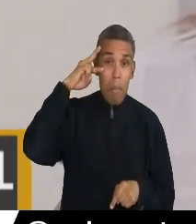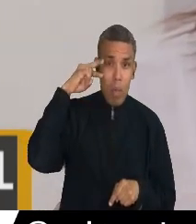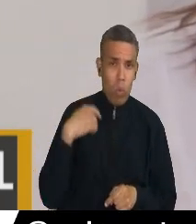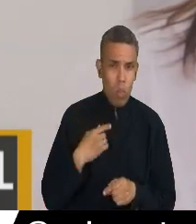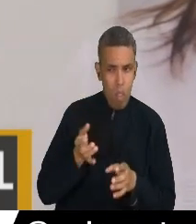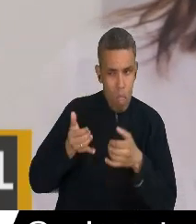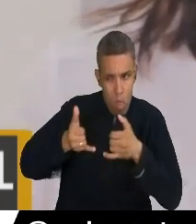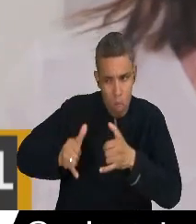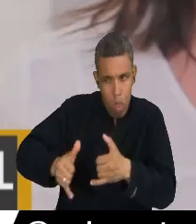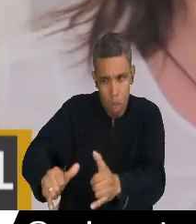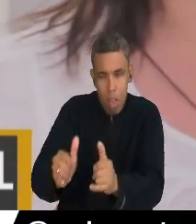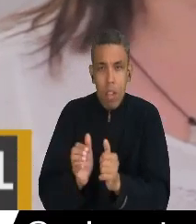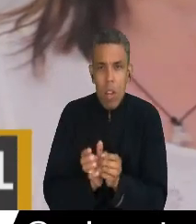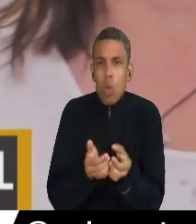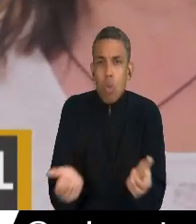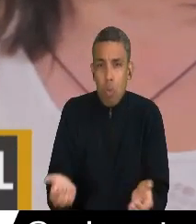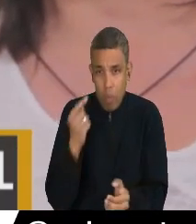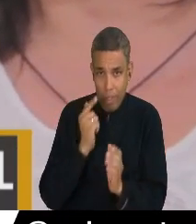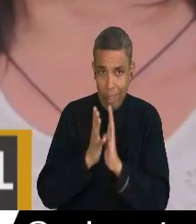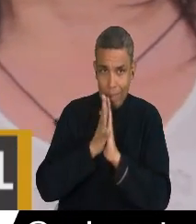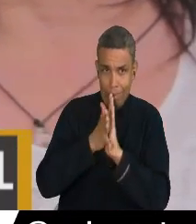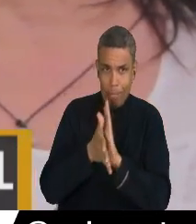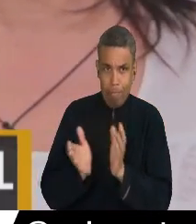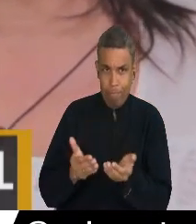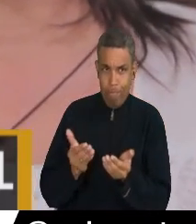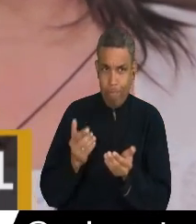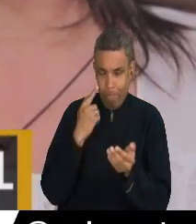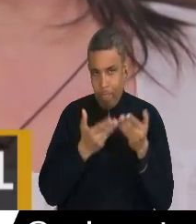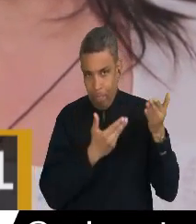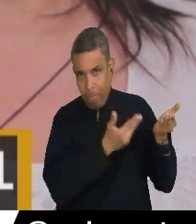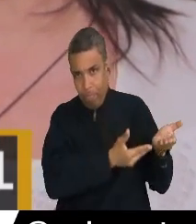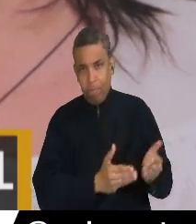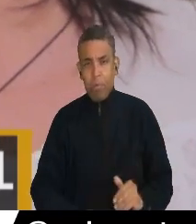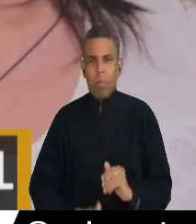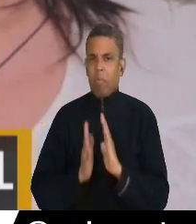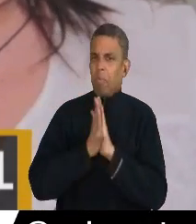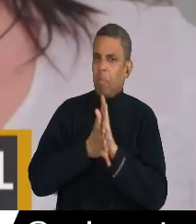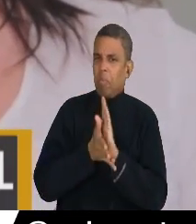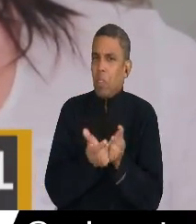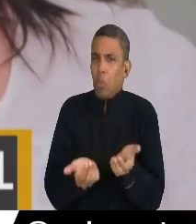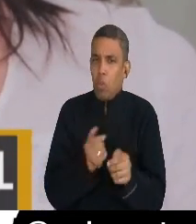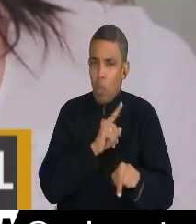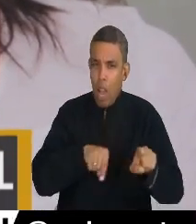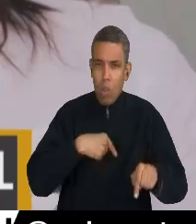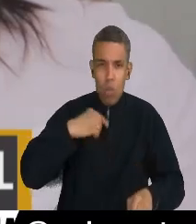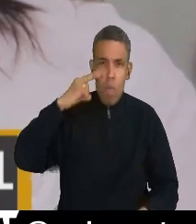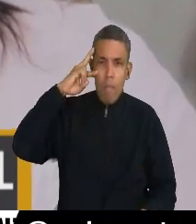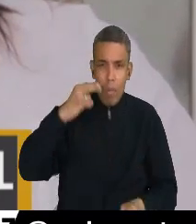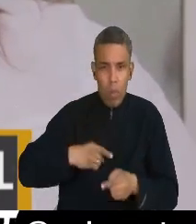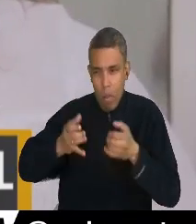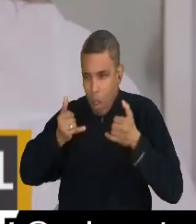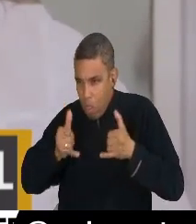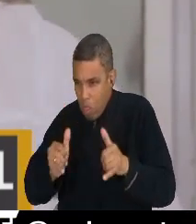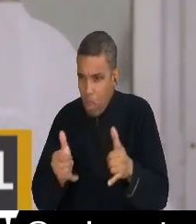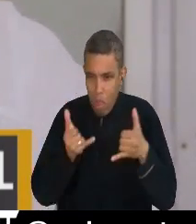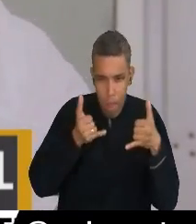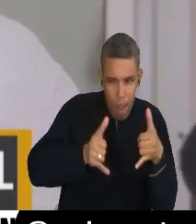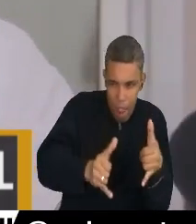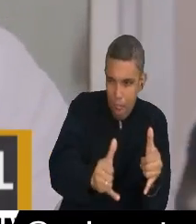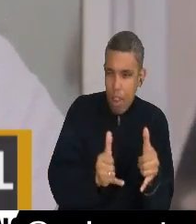para detallarnos más sobre esta información. Elizabeth, buenas tardes, bienvenida a Enlace Noticias. ¿Y de qué manera llega la Alcaldía Municipal hasta esta zona rural